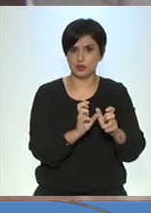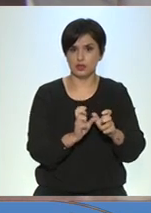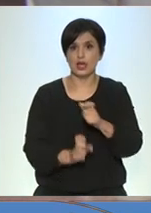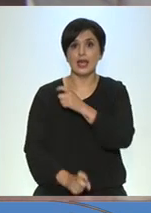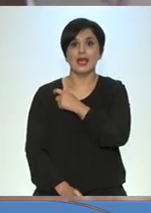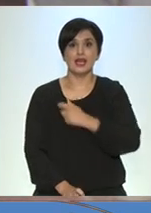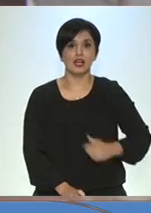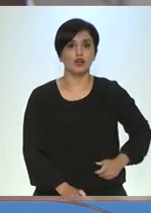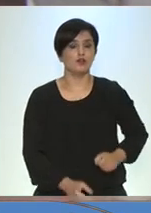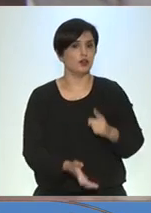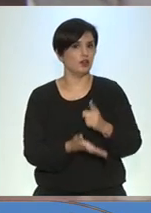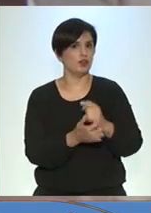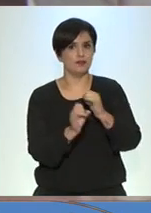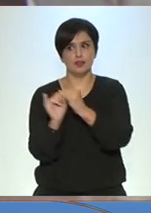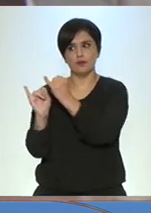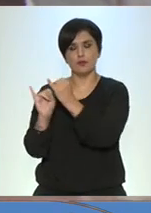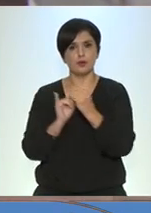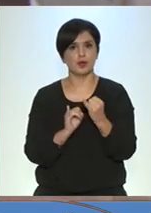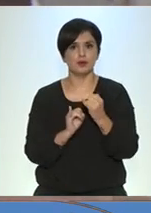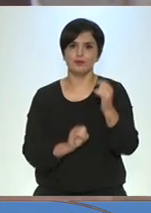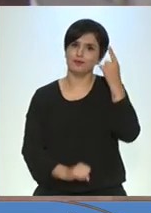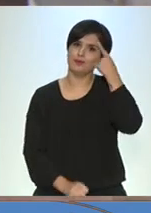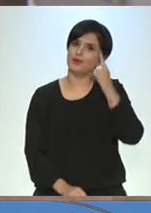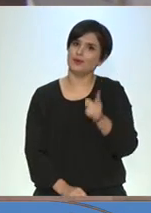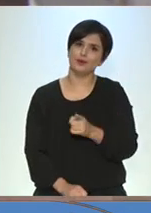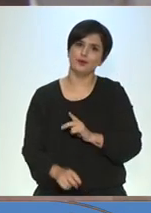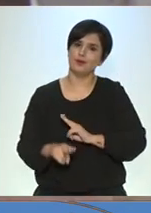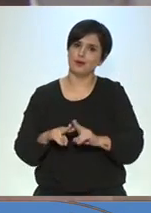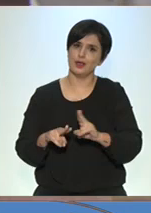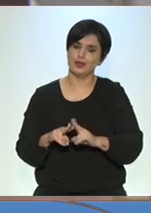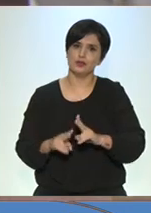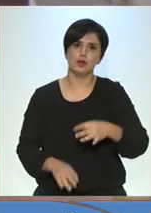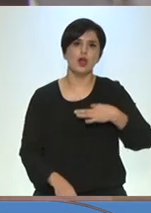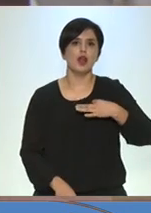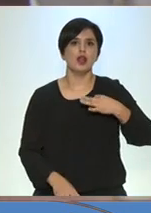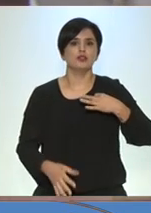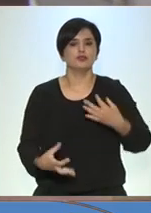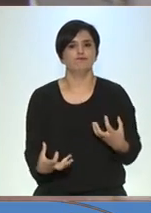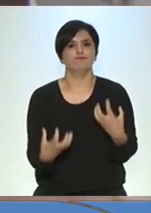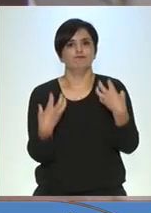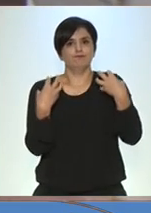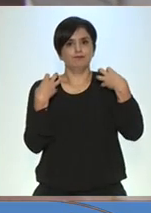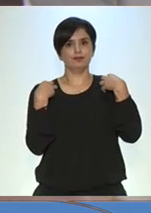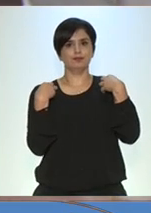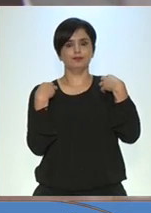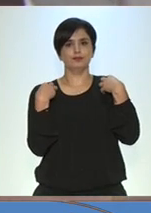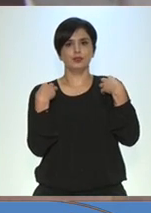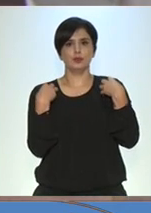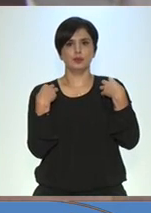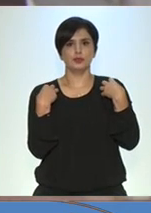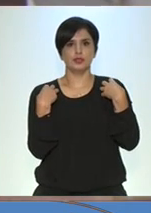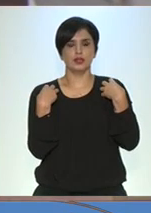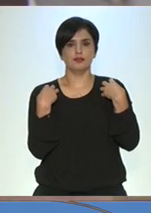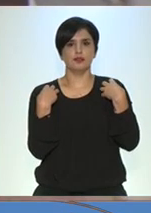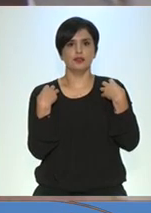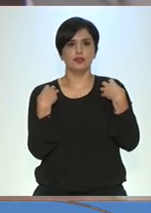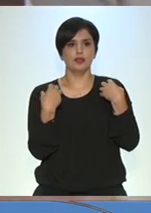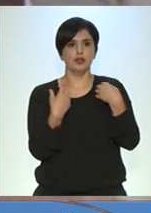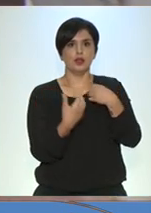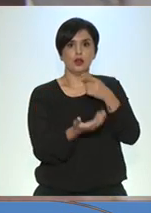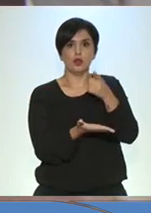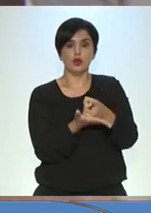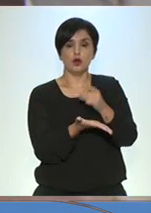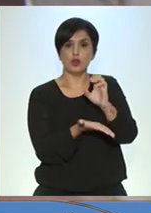hasta la fecha no ha realizado. La ciudadanía ha debido sobrellevar un estado constitucional de catástrofe que, sin haber podido frenar